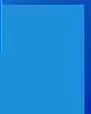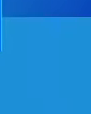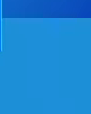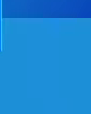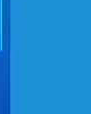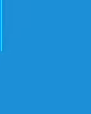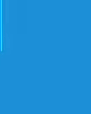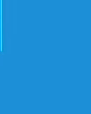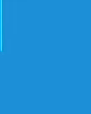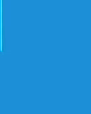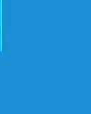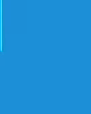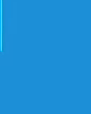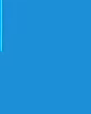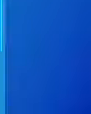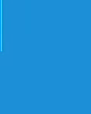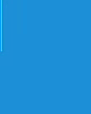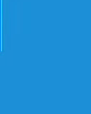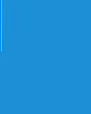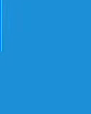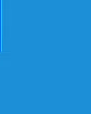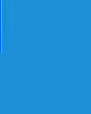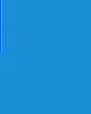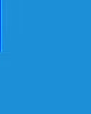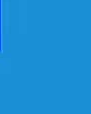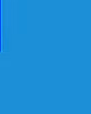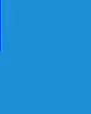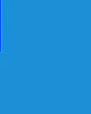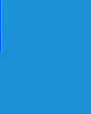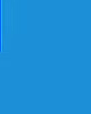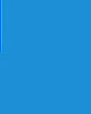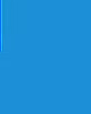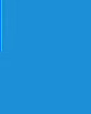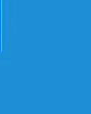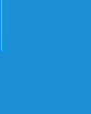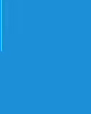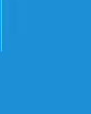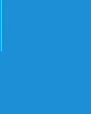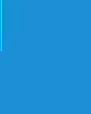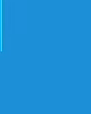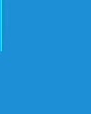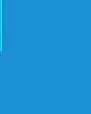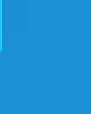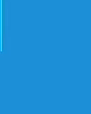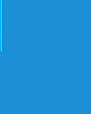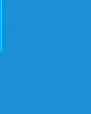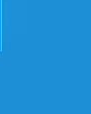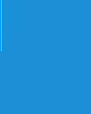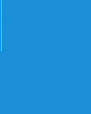Digo, Bregman terminó pidiendo por votos para los legisladores del Frente Izquierda, digamos, lo cual no nos sorprende y te